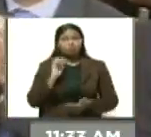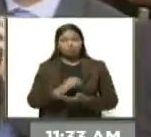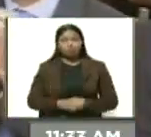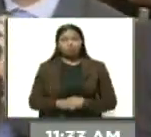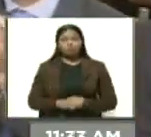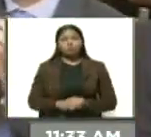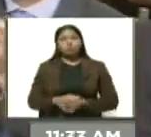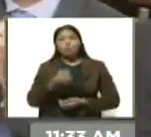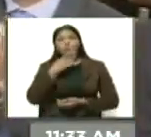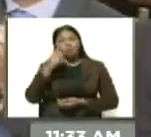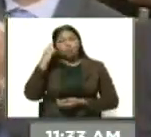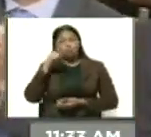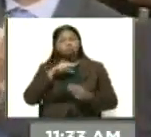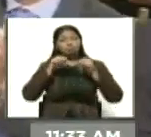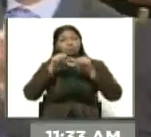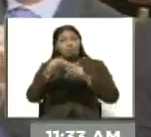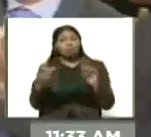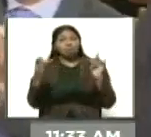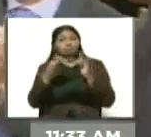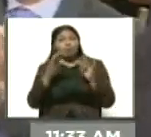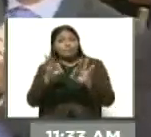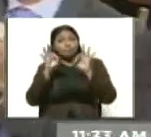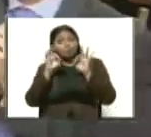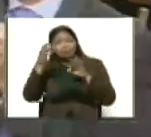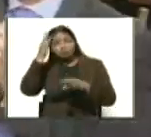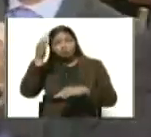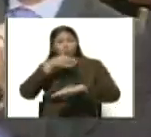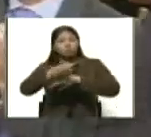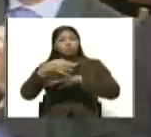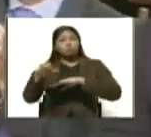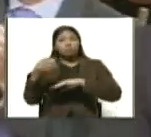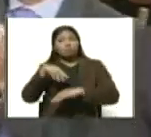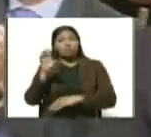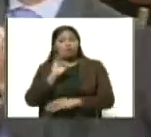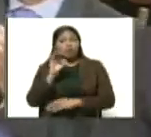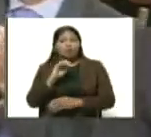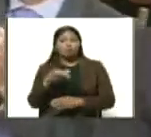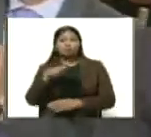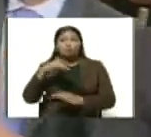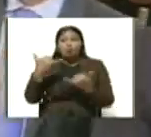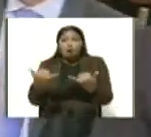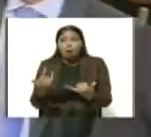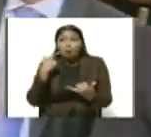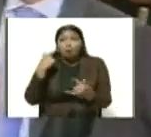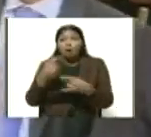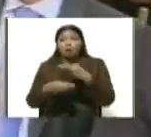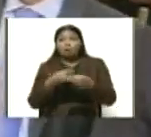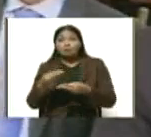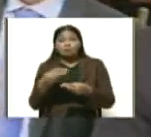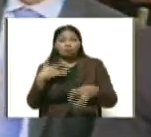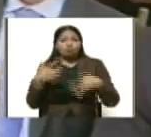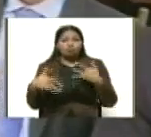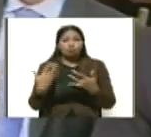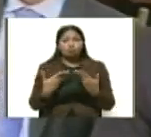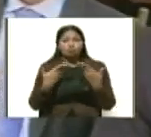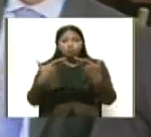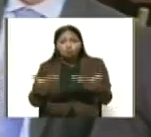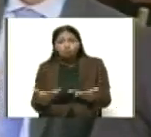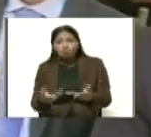Hola, muy buenos días. Continuamos en la sesión especial del Consejo Municipal de Caracas, donde en este momento se realiza la entrega